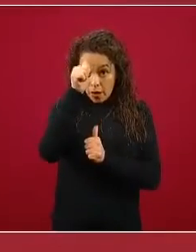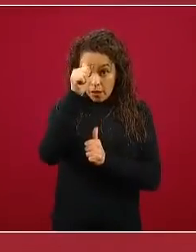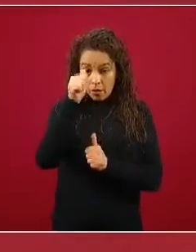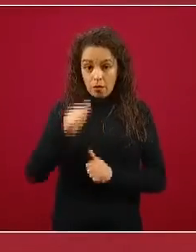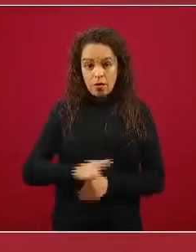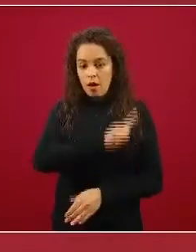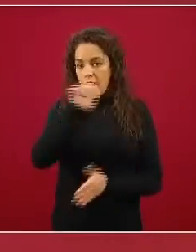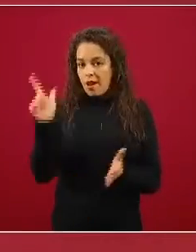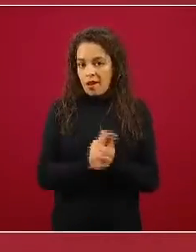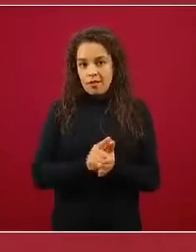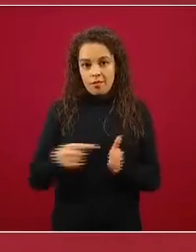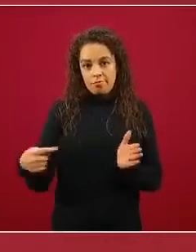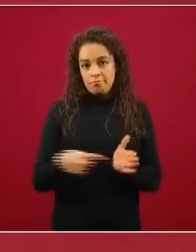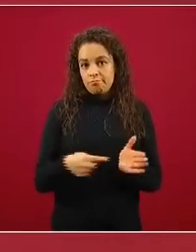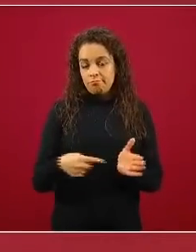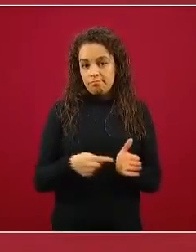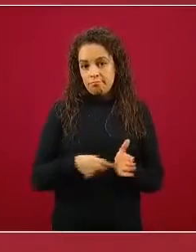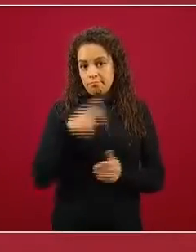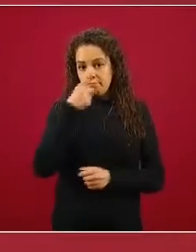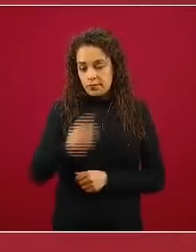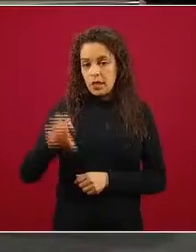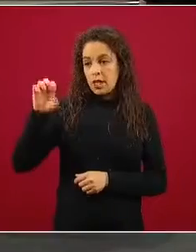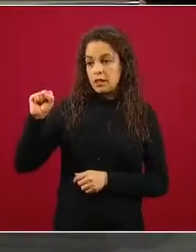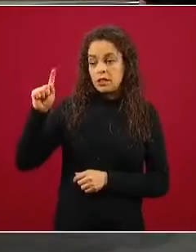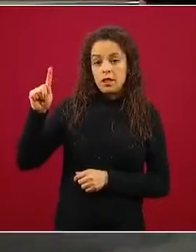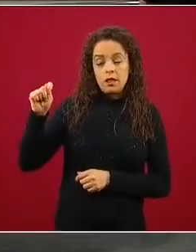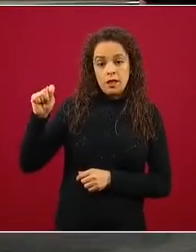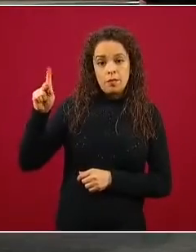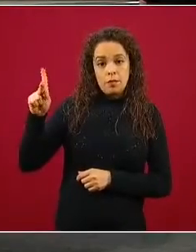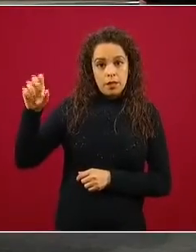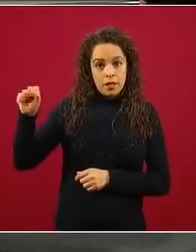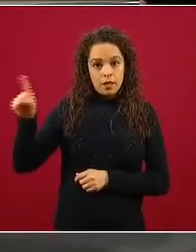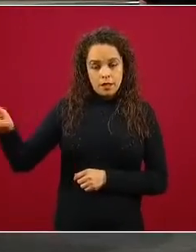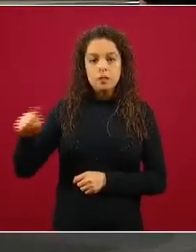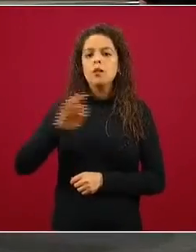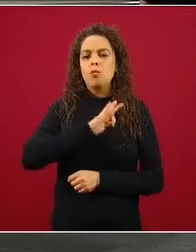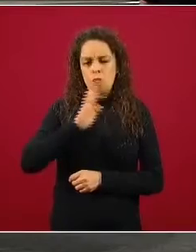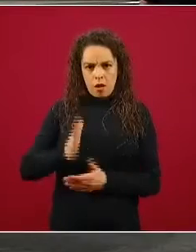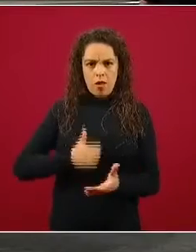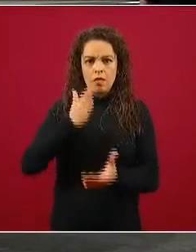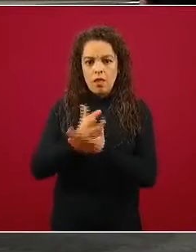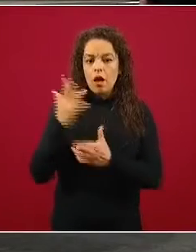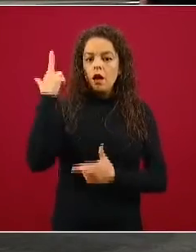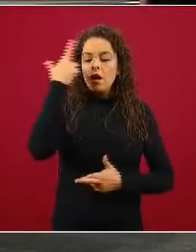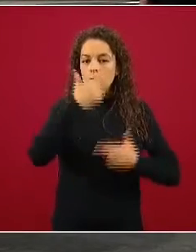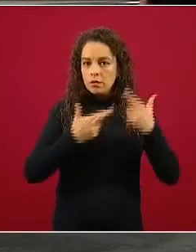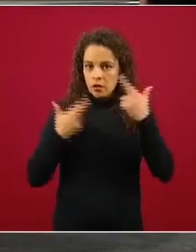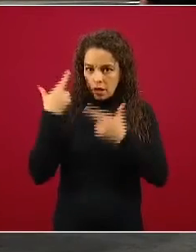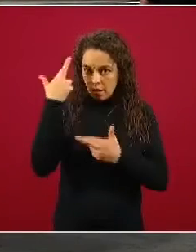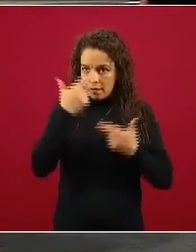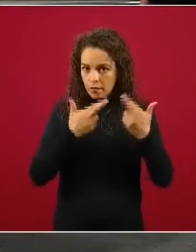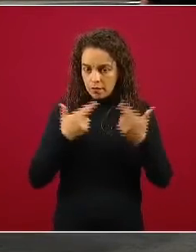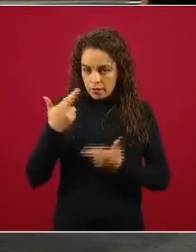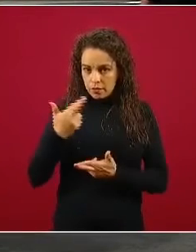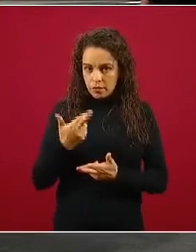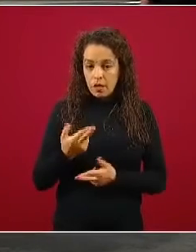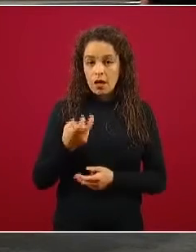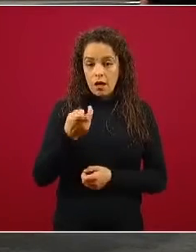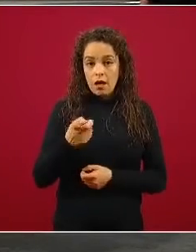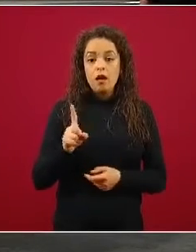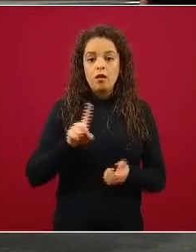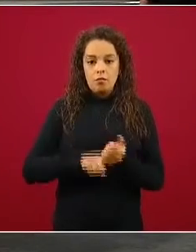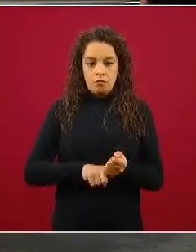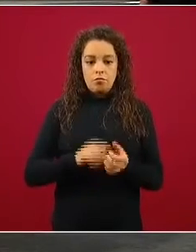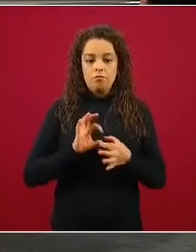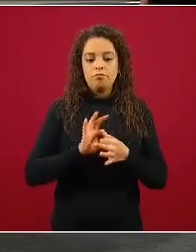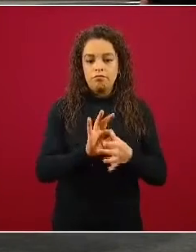es por ley, la Secretaría del Trabajo puede llevar a cabo inspecciones que también están vinculadas justamente a la